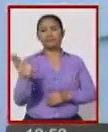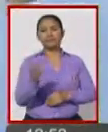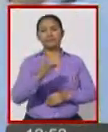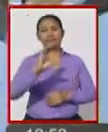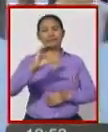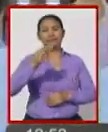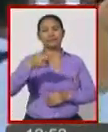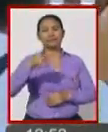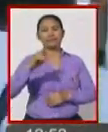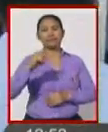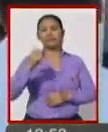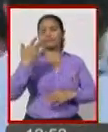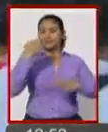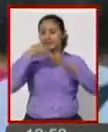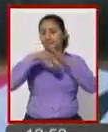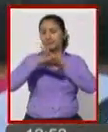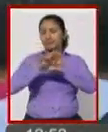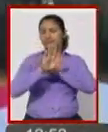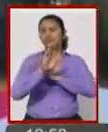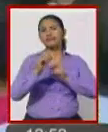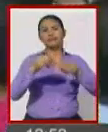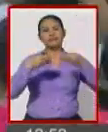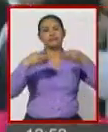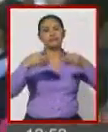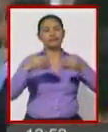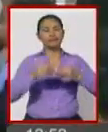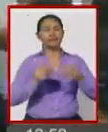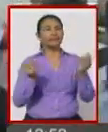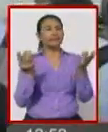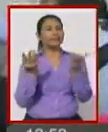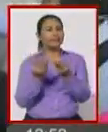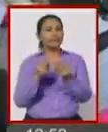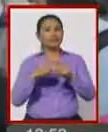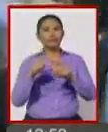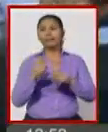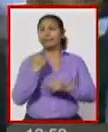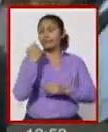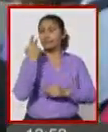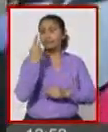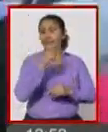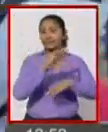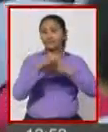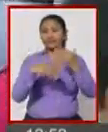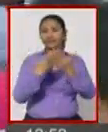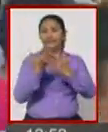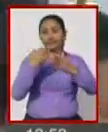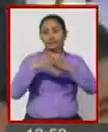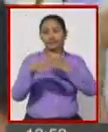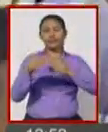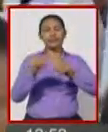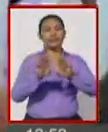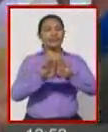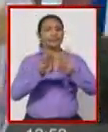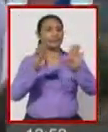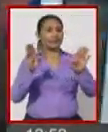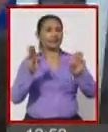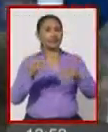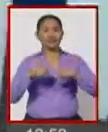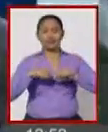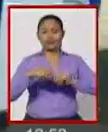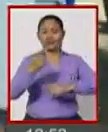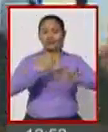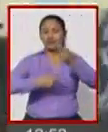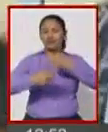Jorge Labardens han ingresado al interior del mercado minorista, pero como puede ver en este ingreso principal, aún